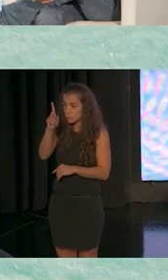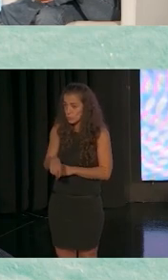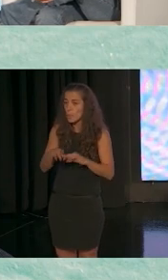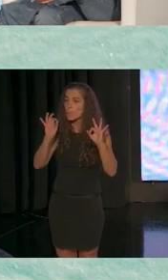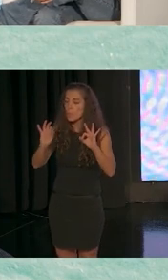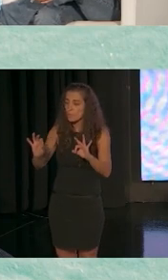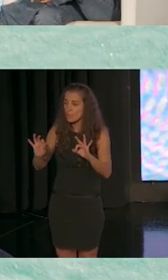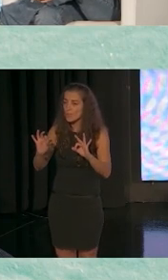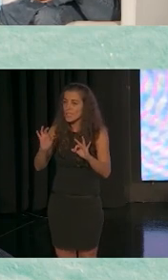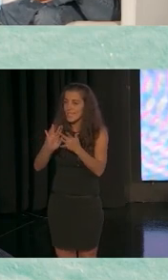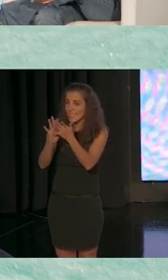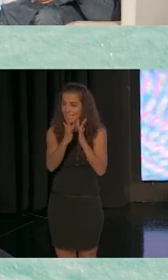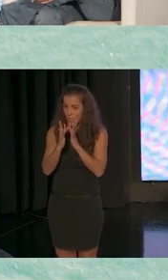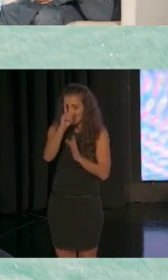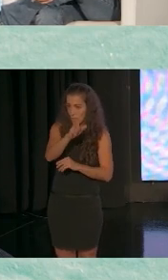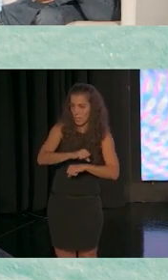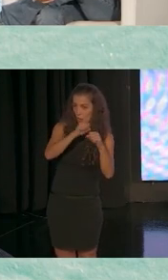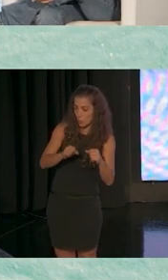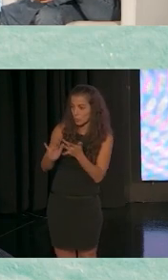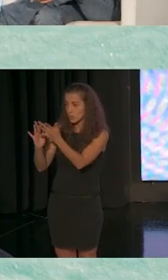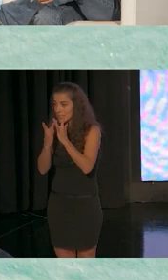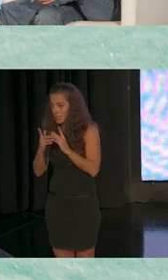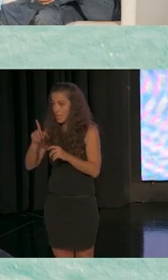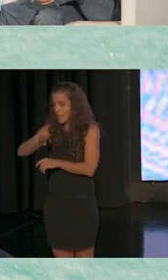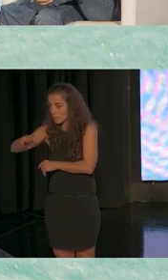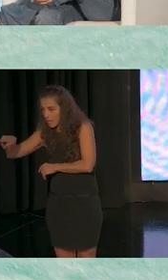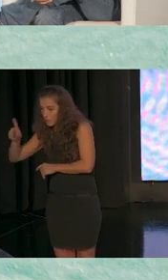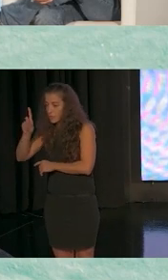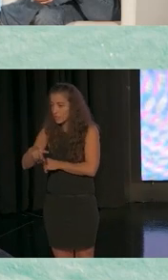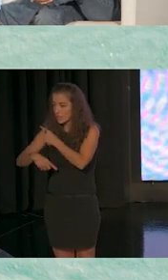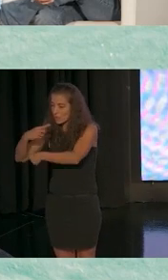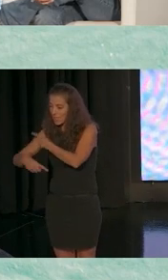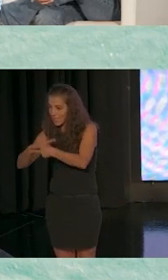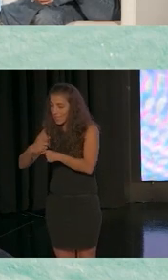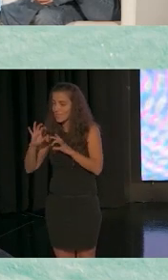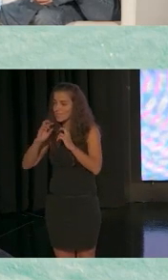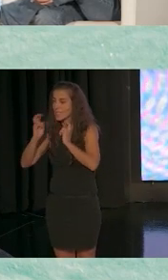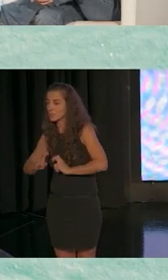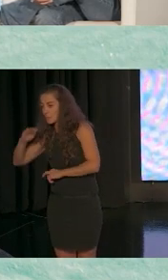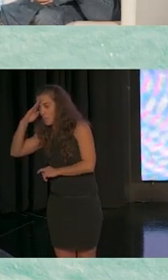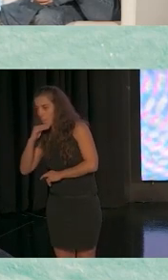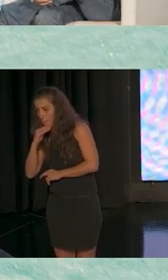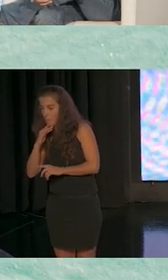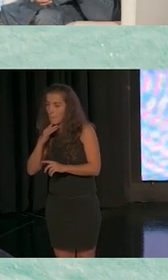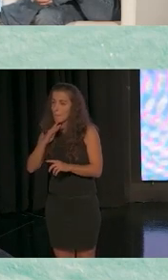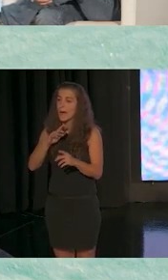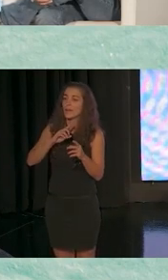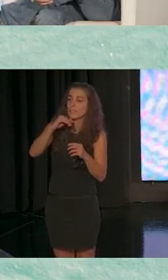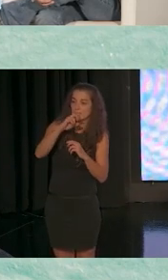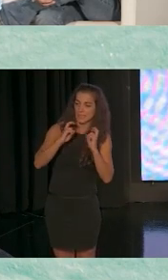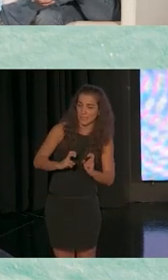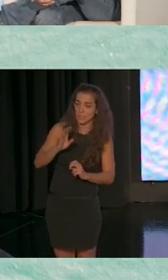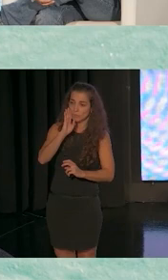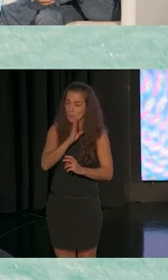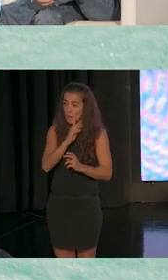vinculares con los adultos con los Hermanos incluimos variables familiares como es el estrés paterno o el estrés materno y